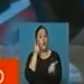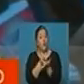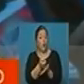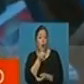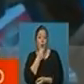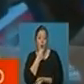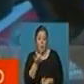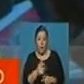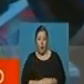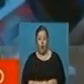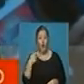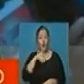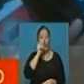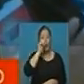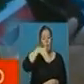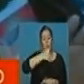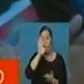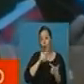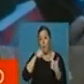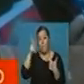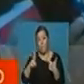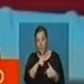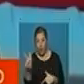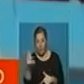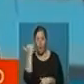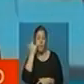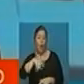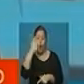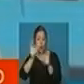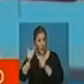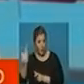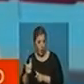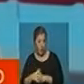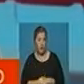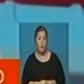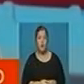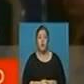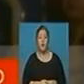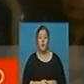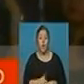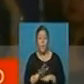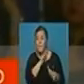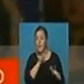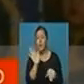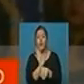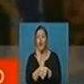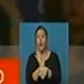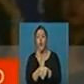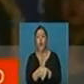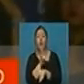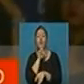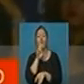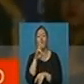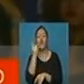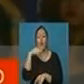que ha prodigado contra Barack Obama, contra el Papa y otros, contra otros líderes, lo pone más o menos a la altura de un Donald Trump,